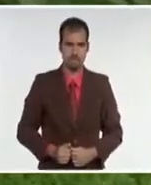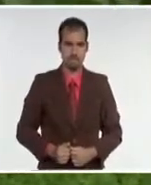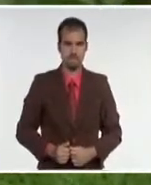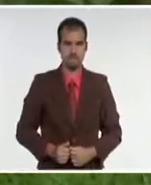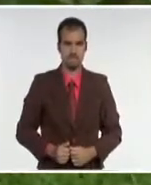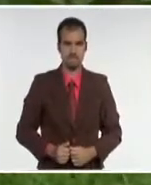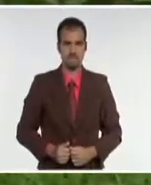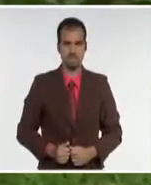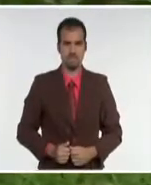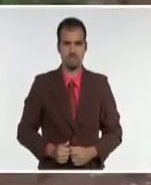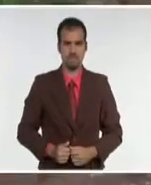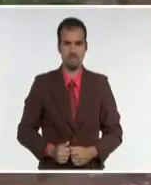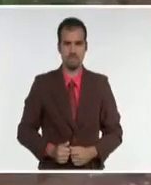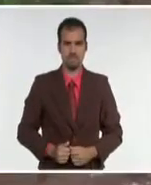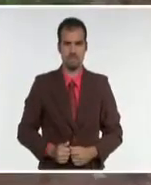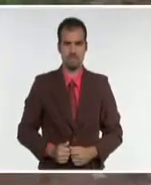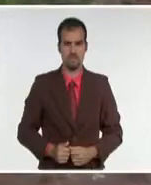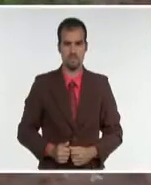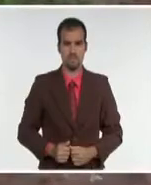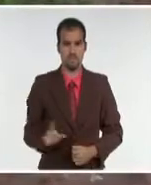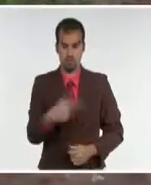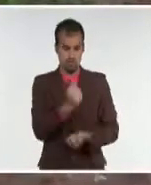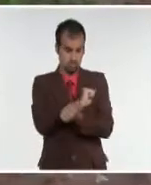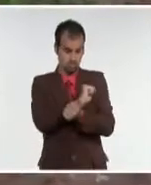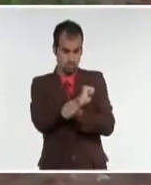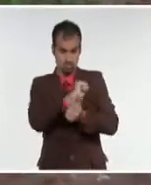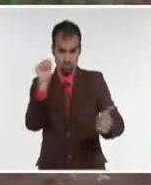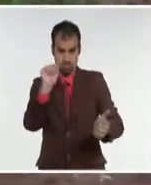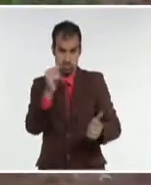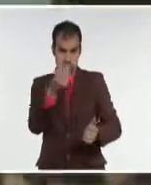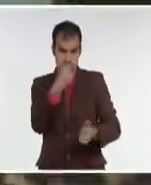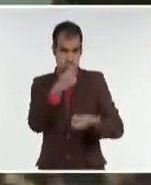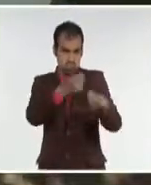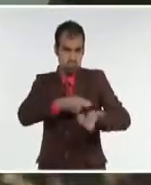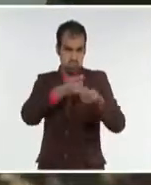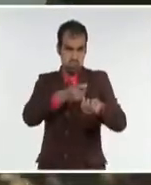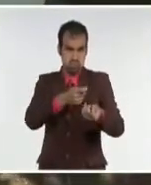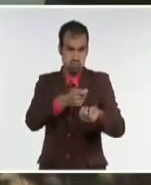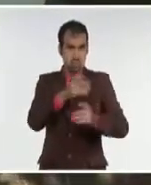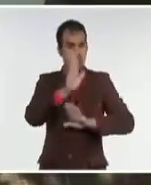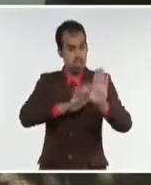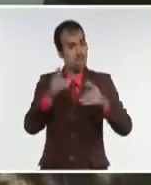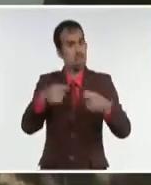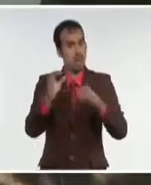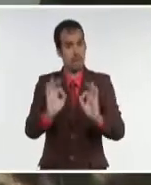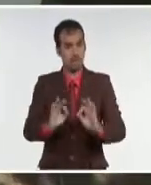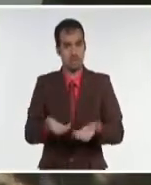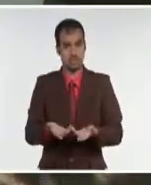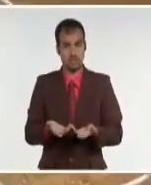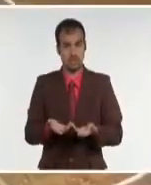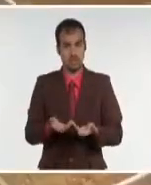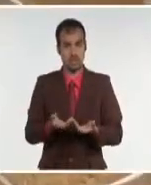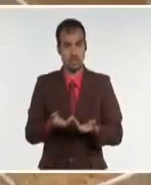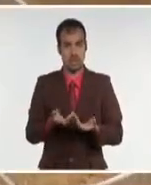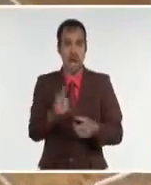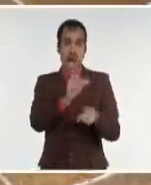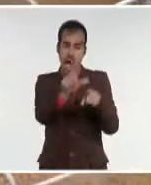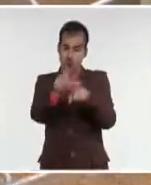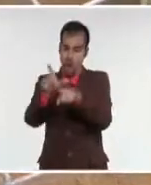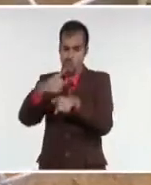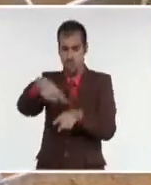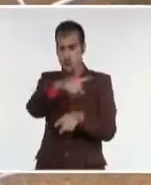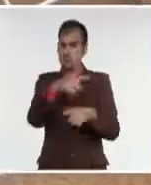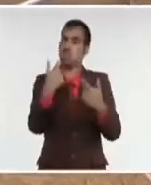Defender nuestra soberanía alimentaria es pensar en desarrollo ordenado y desde las localidades donde la membresía campesina tiene